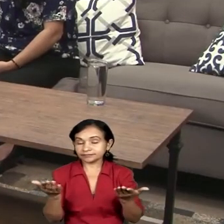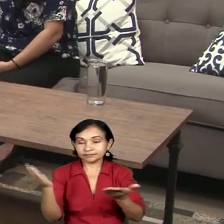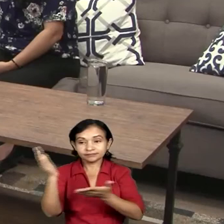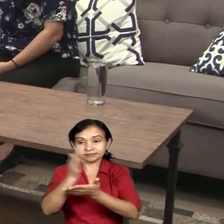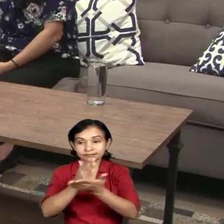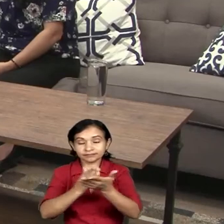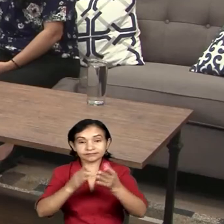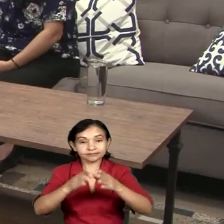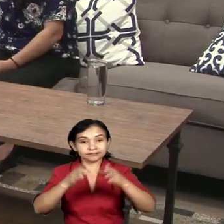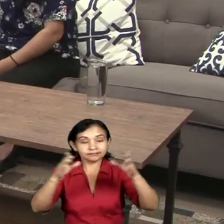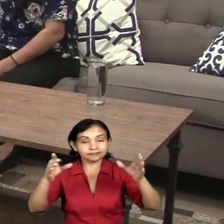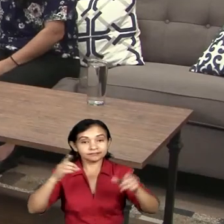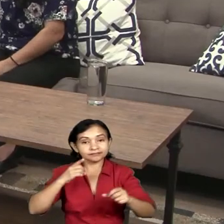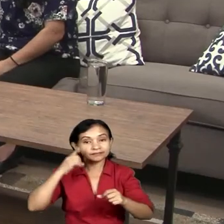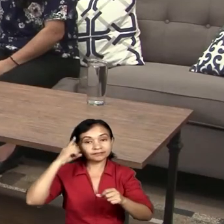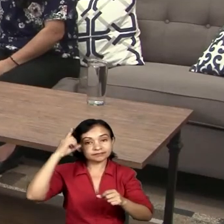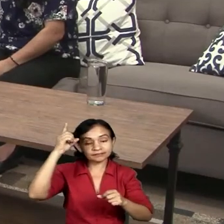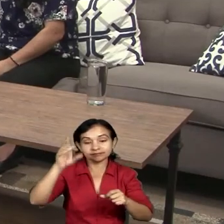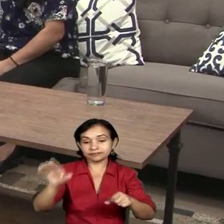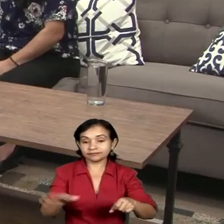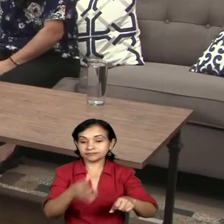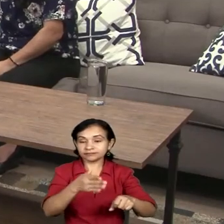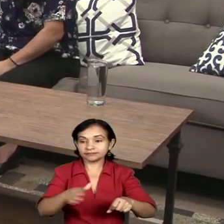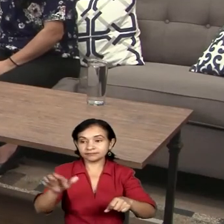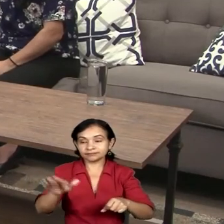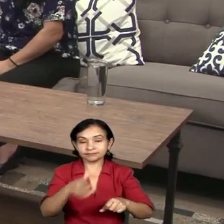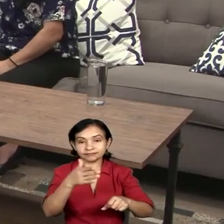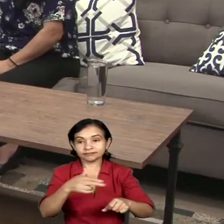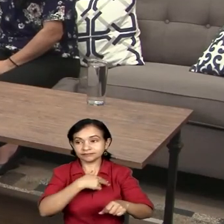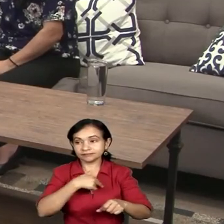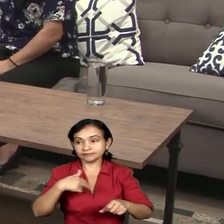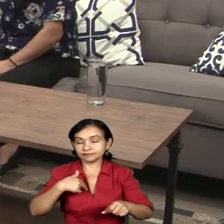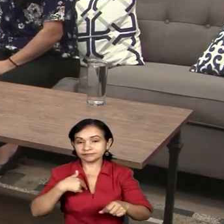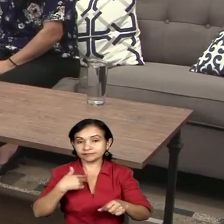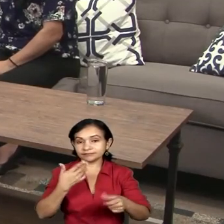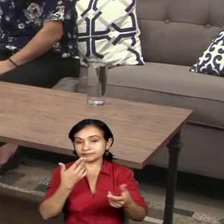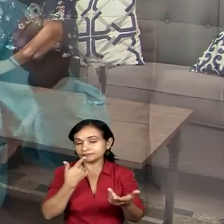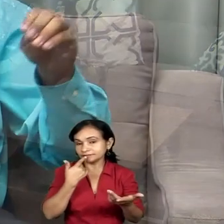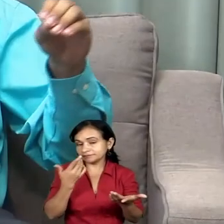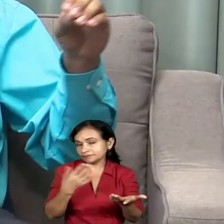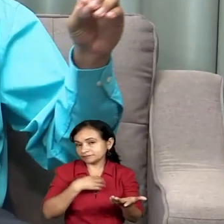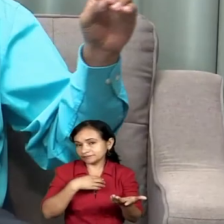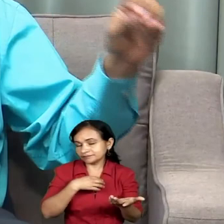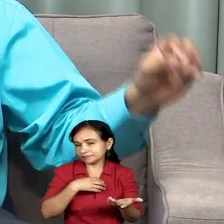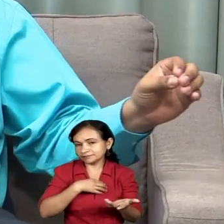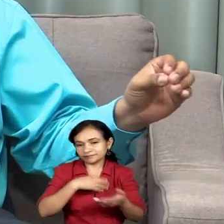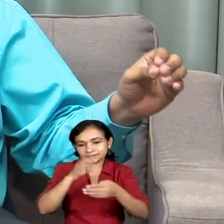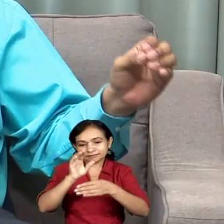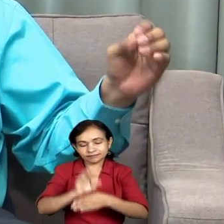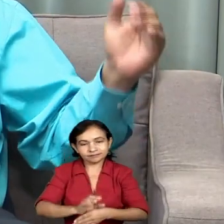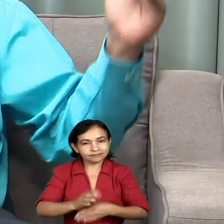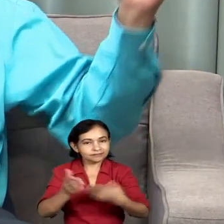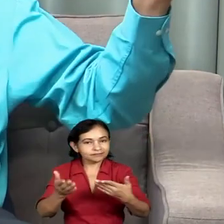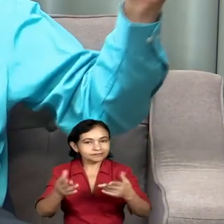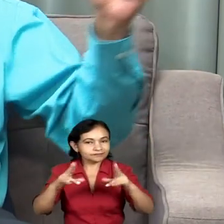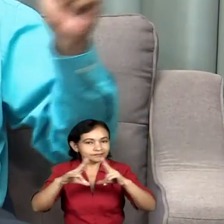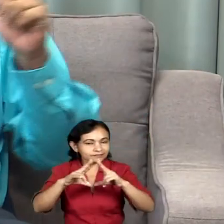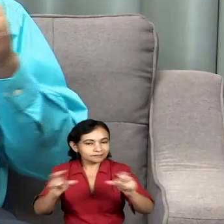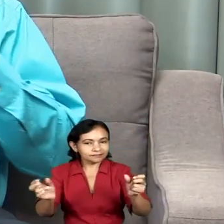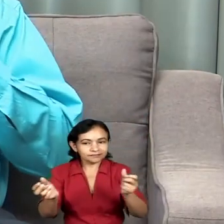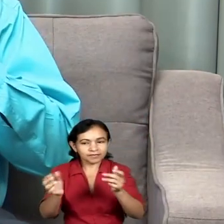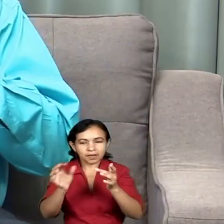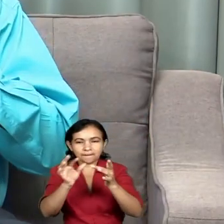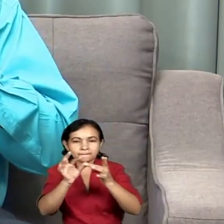al crecimiento y al desarrollo de nuestra cocina para convertir una cocina con raíces criollas y prehispánicas en alto gourmet. Así